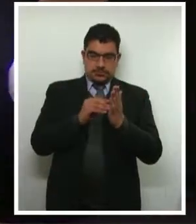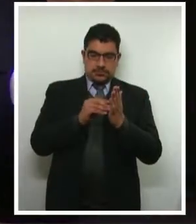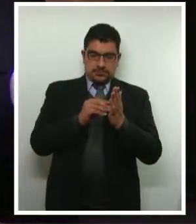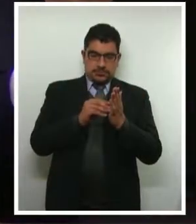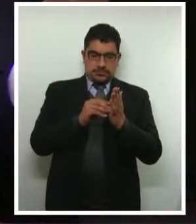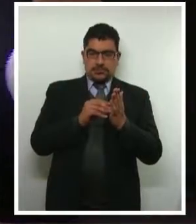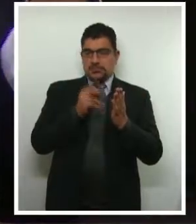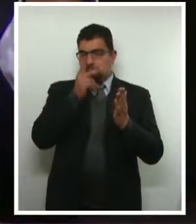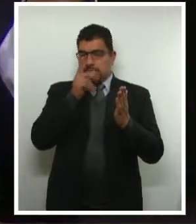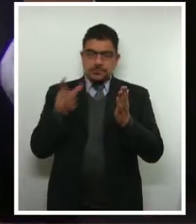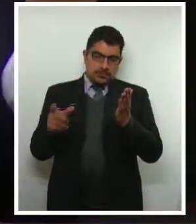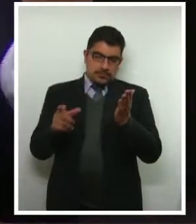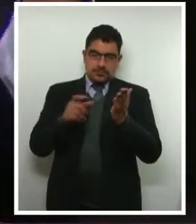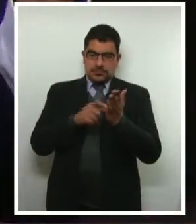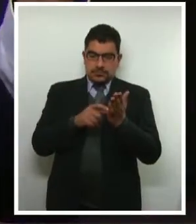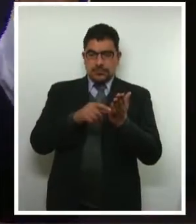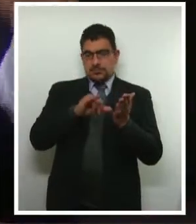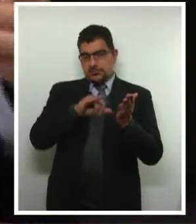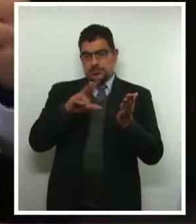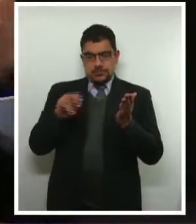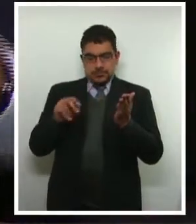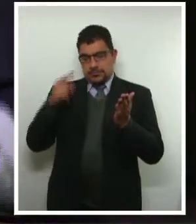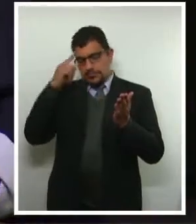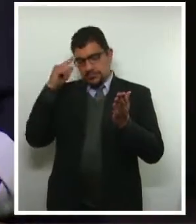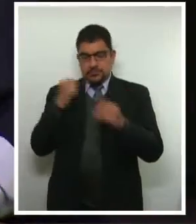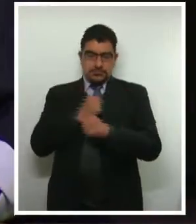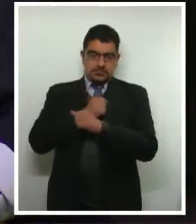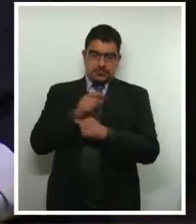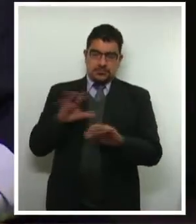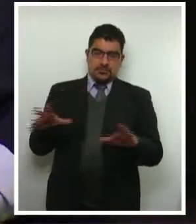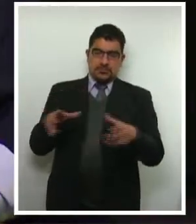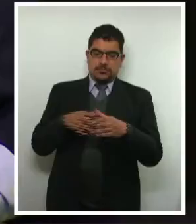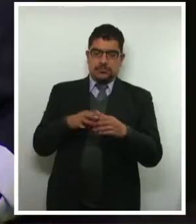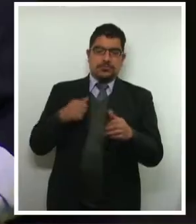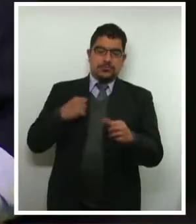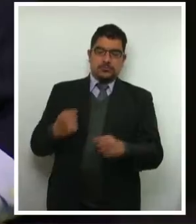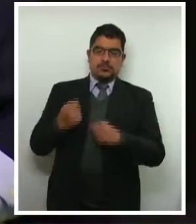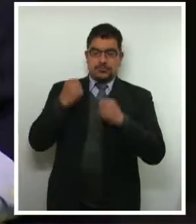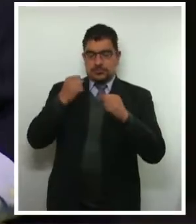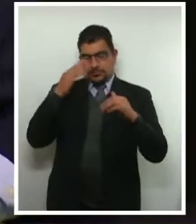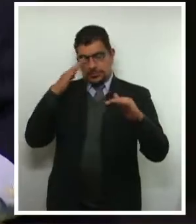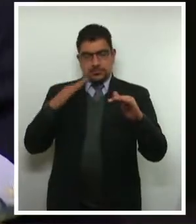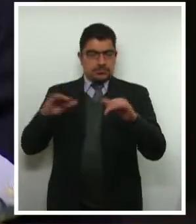la frase, la resistencia permanente contra el poder autoritario.